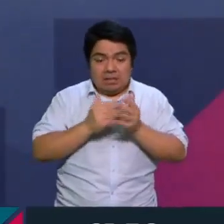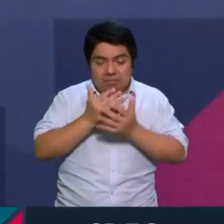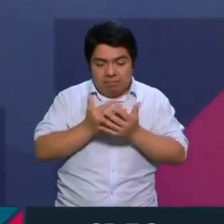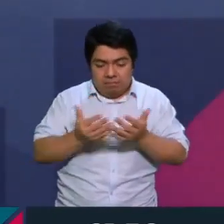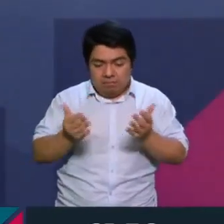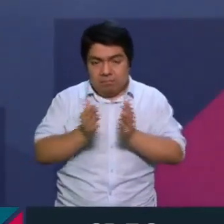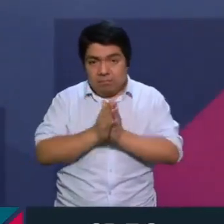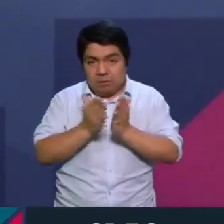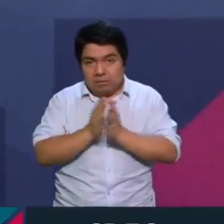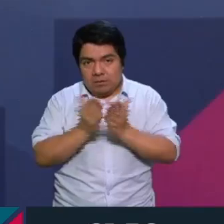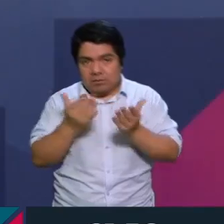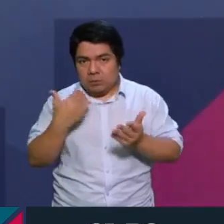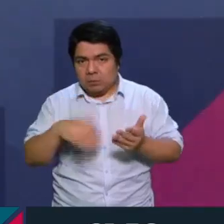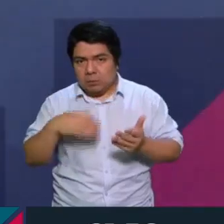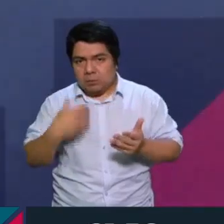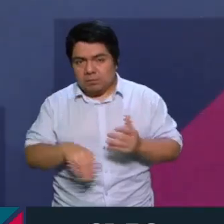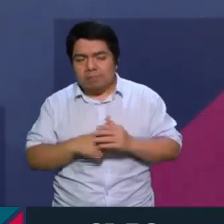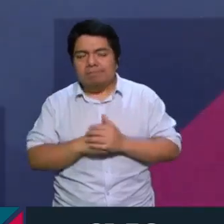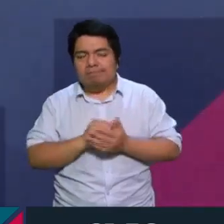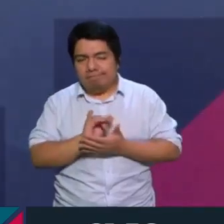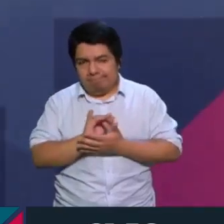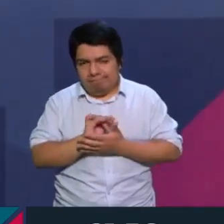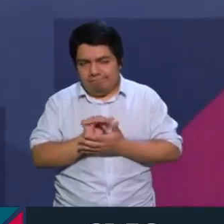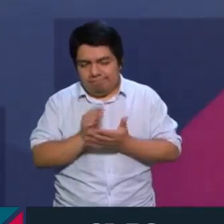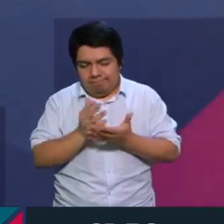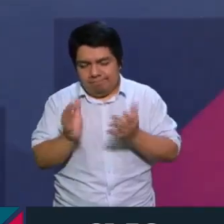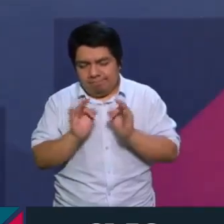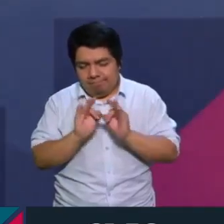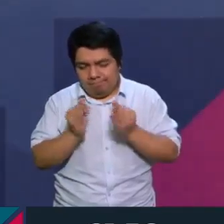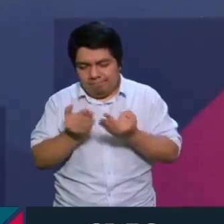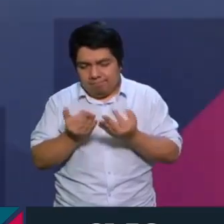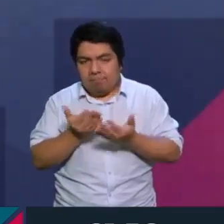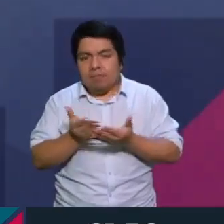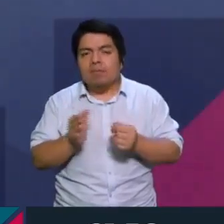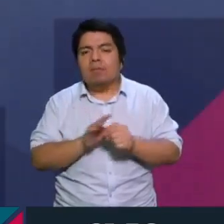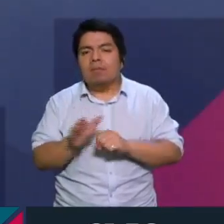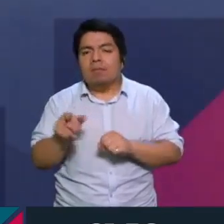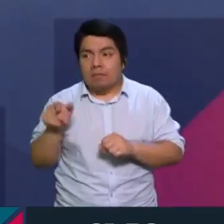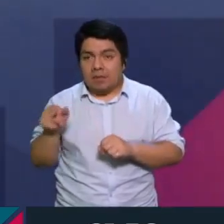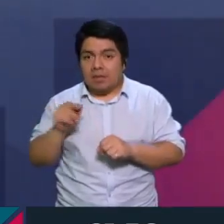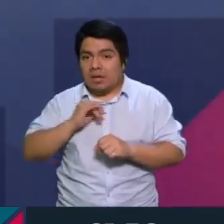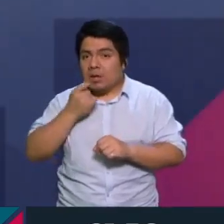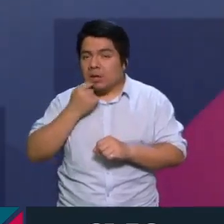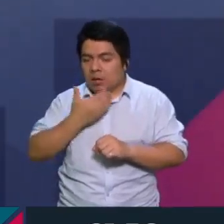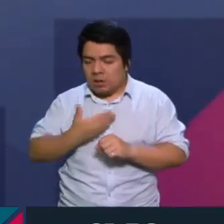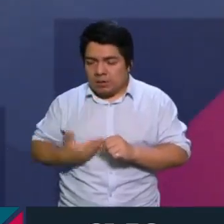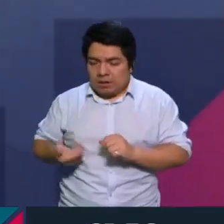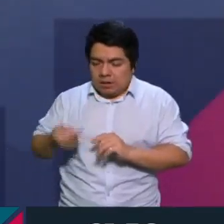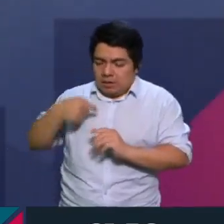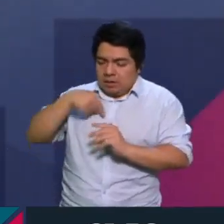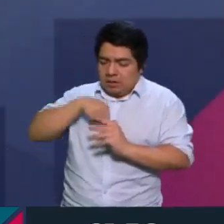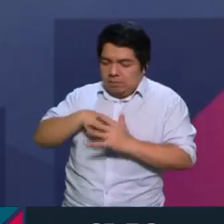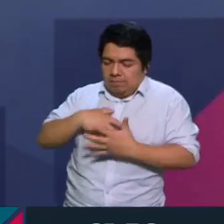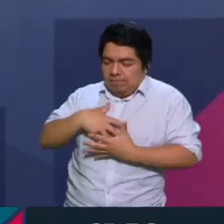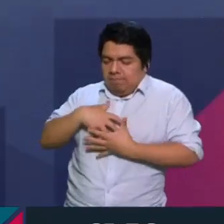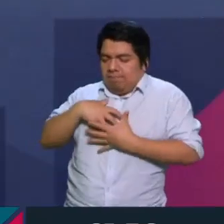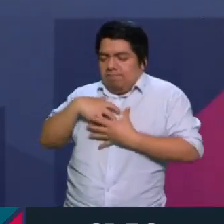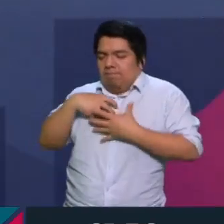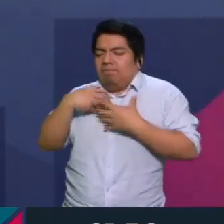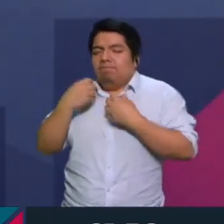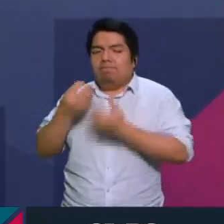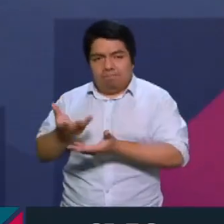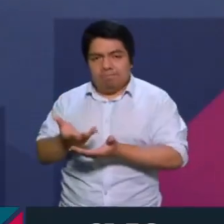la razón. Mira, es que podemos decirlo de esta forma. Hay una voz profunda que es lo que de alguna